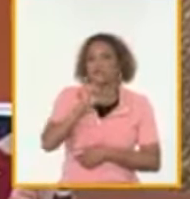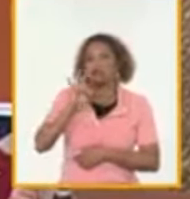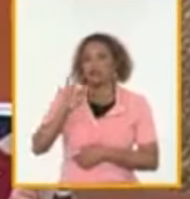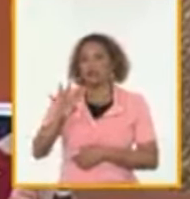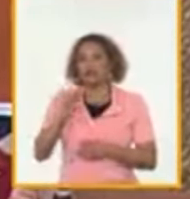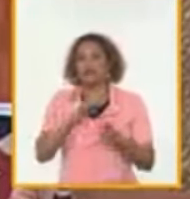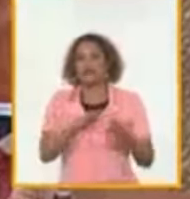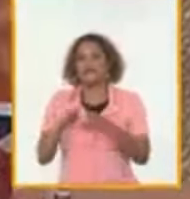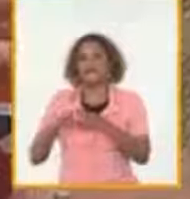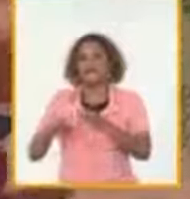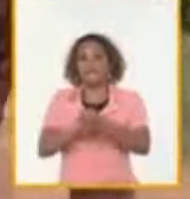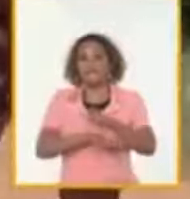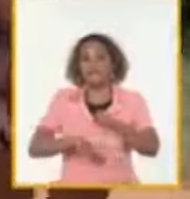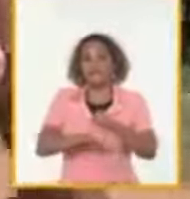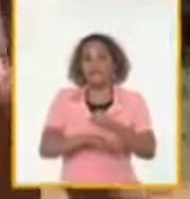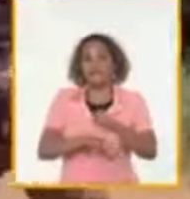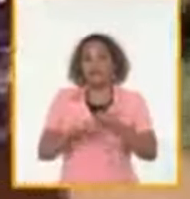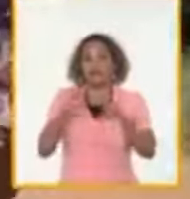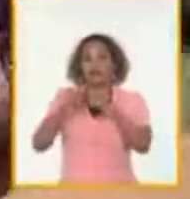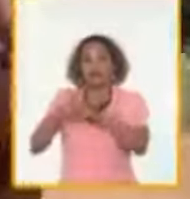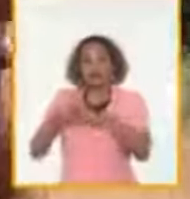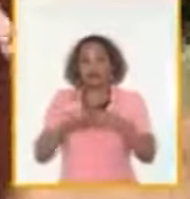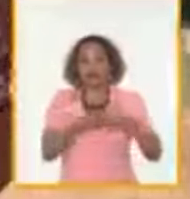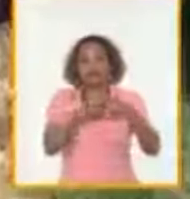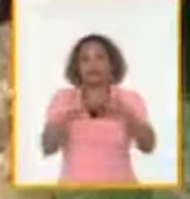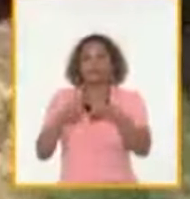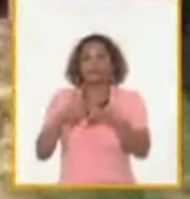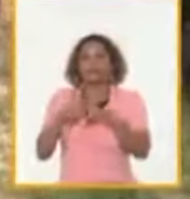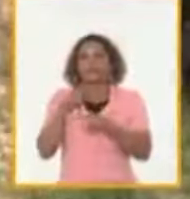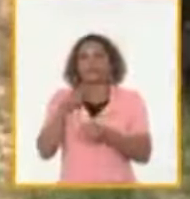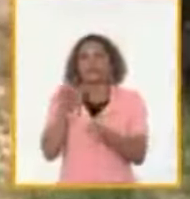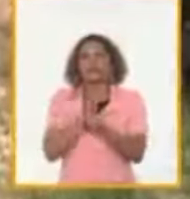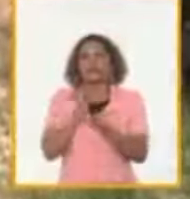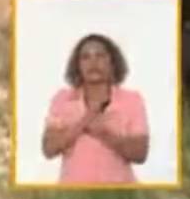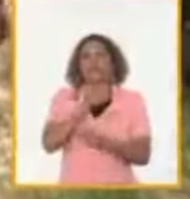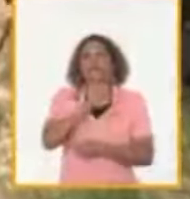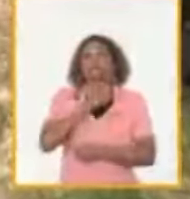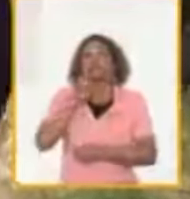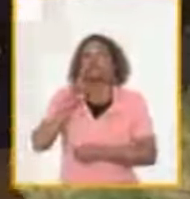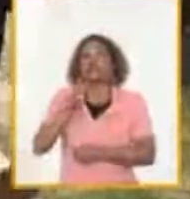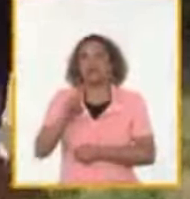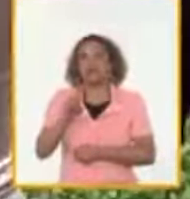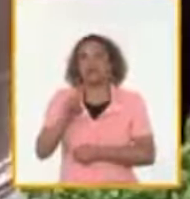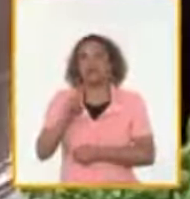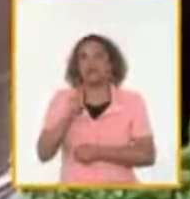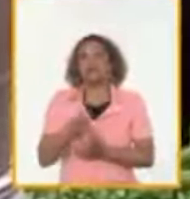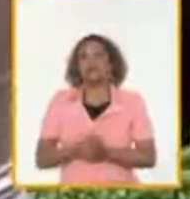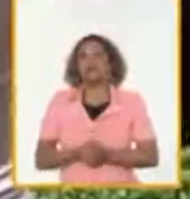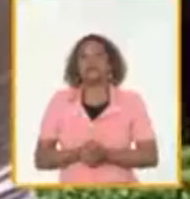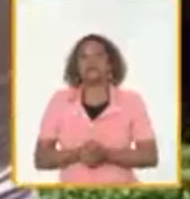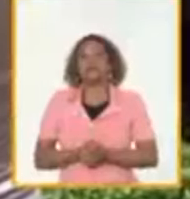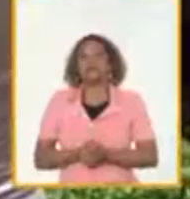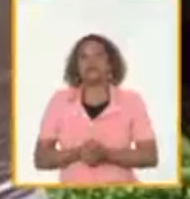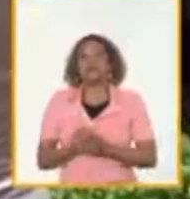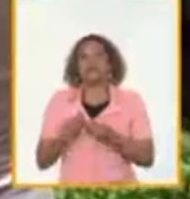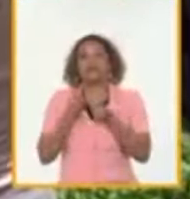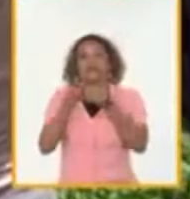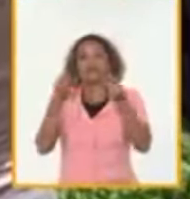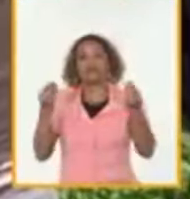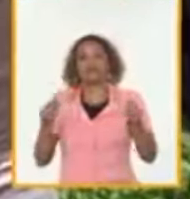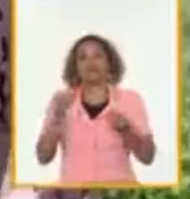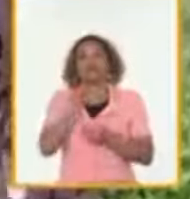comunidades en situación de vulnerabilidad ahora mismo estamos trabajando en 51 se han destinado en los últimos años casi